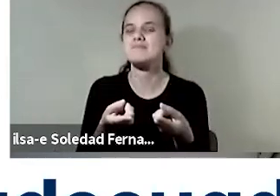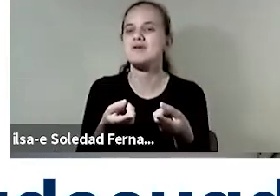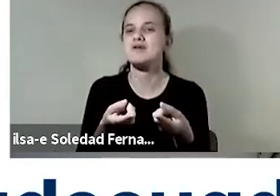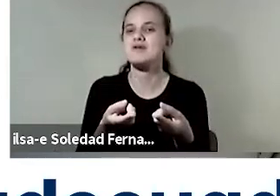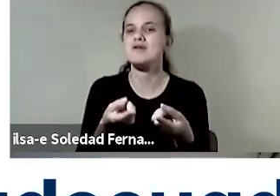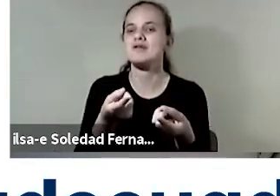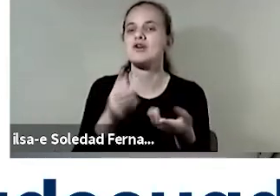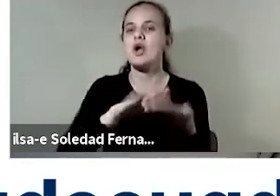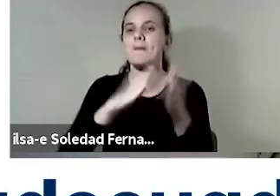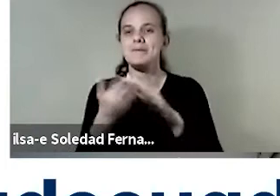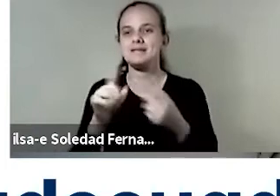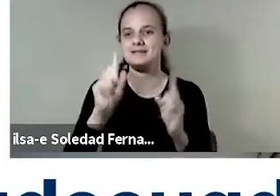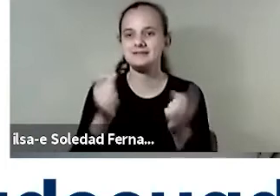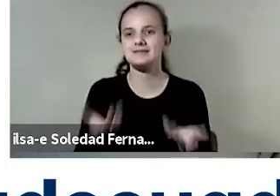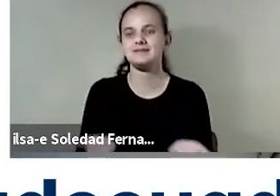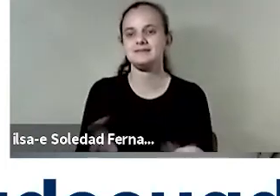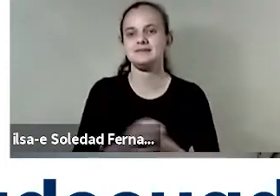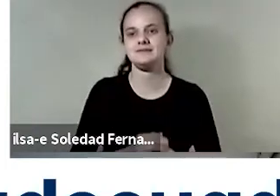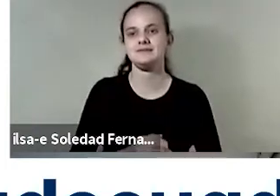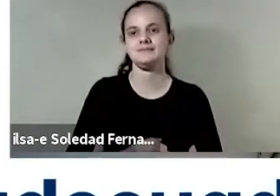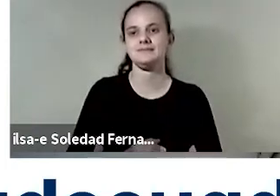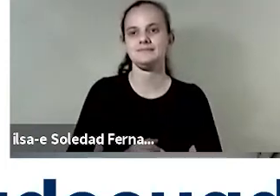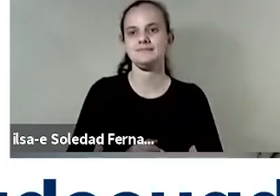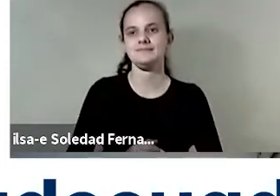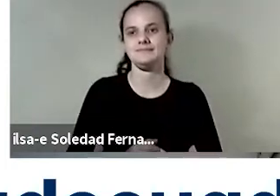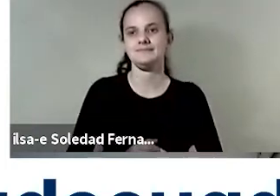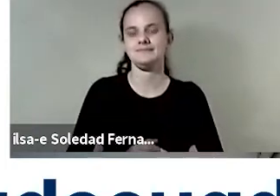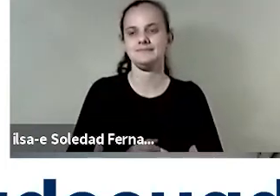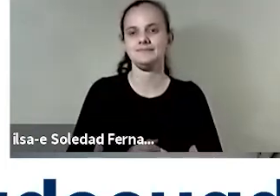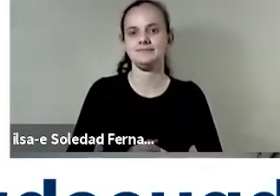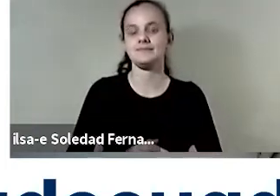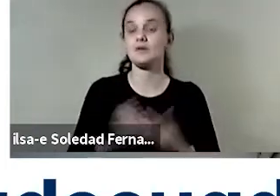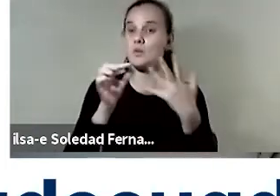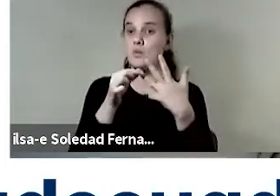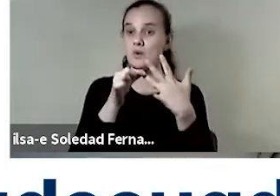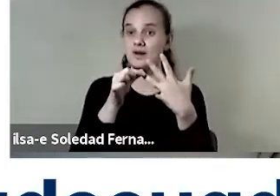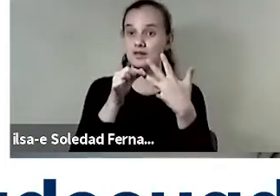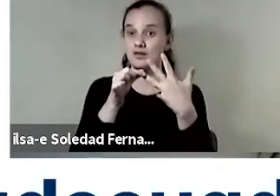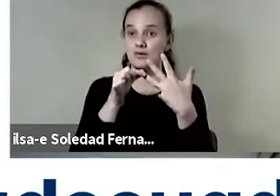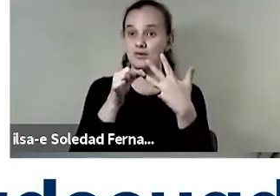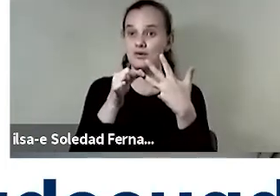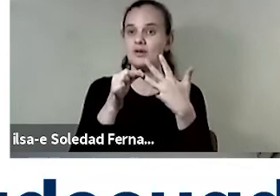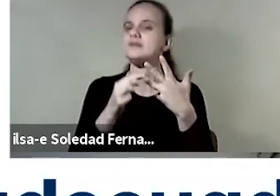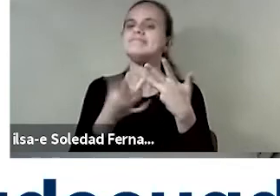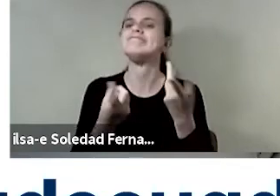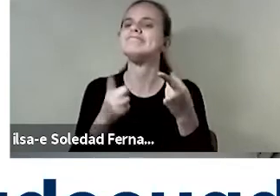realmente compatible con la página web o el producto que nosotros estamos poniendo a servicio de las